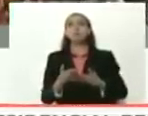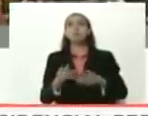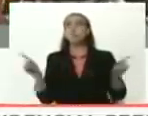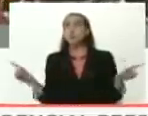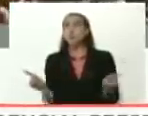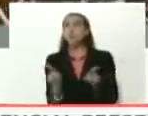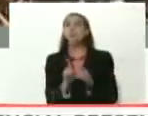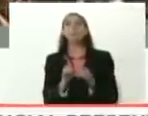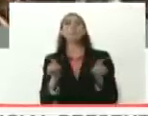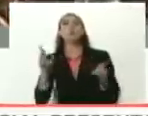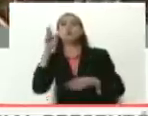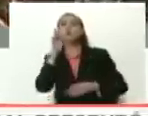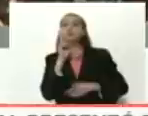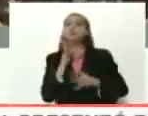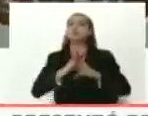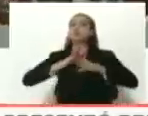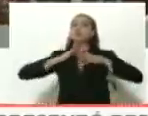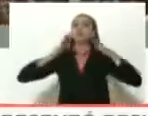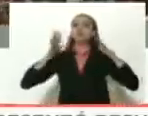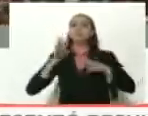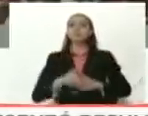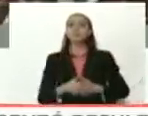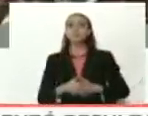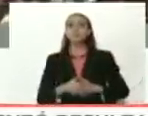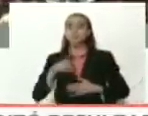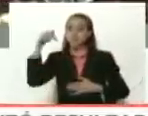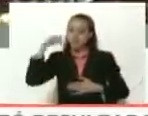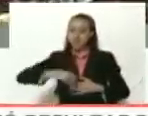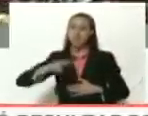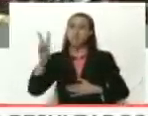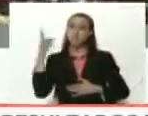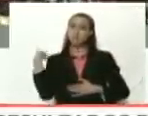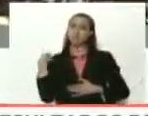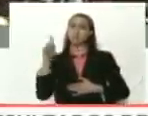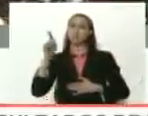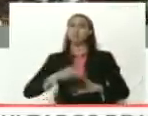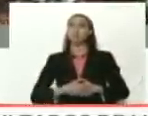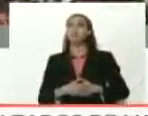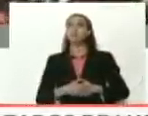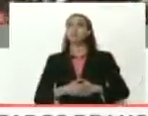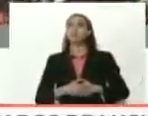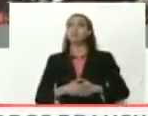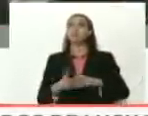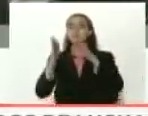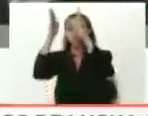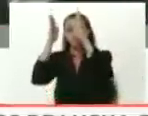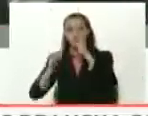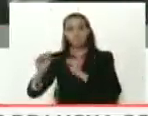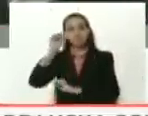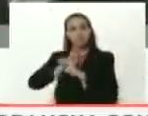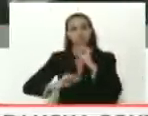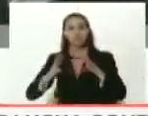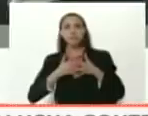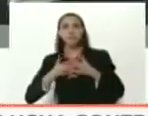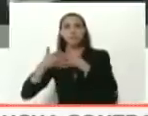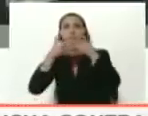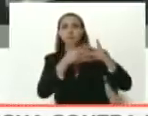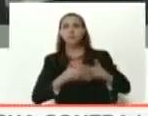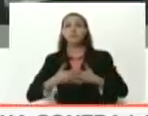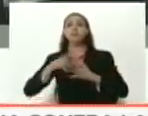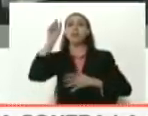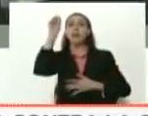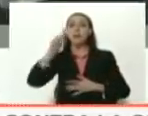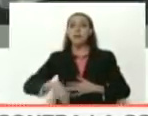más grande bolivariano que ha habido en Venezuela, a un gran patriota antiimperialista, pero